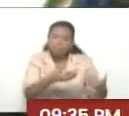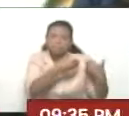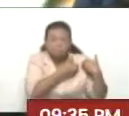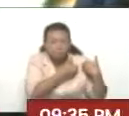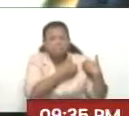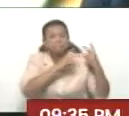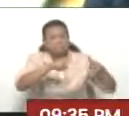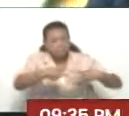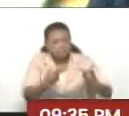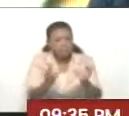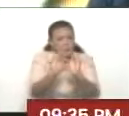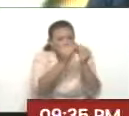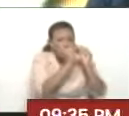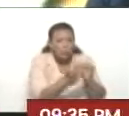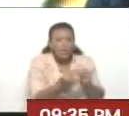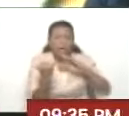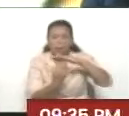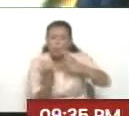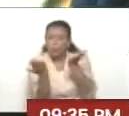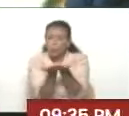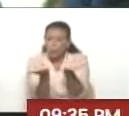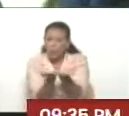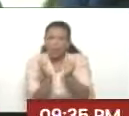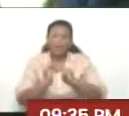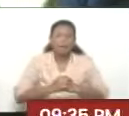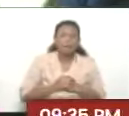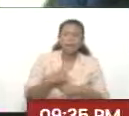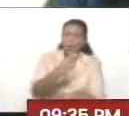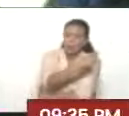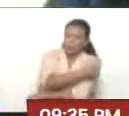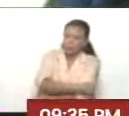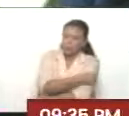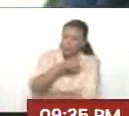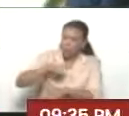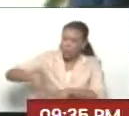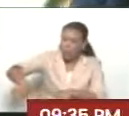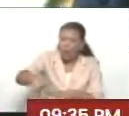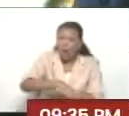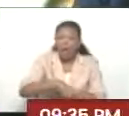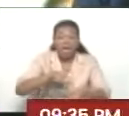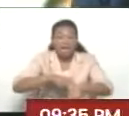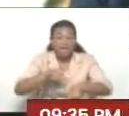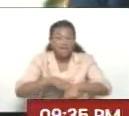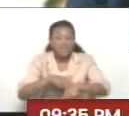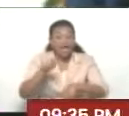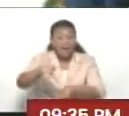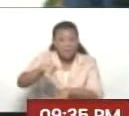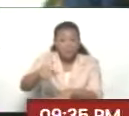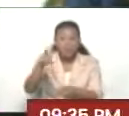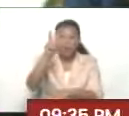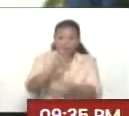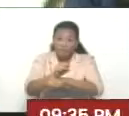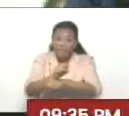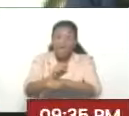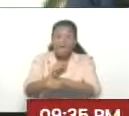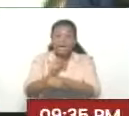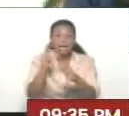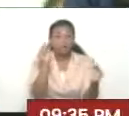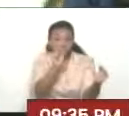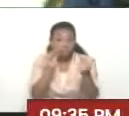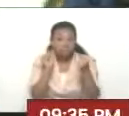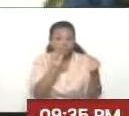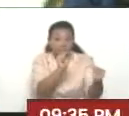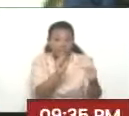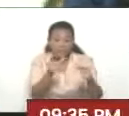la rehabilitación de las instituciones educativas. Y al mismo tiempo, en este complejo educativo se dio una discusión, porque